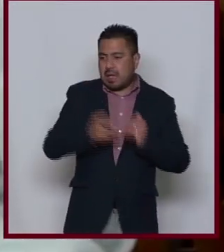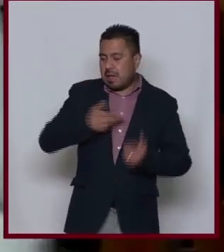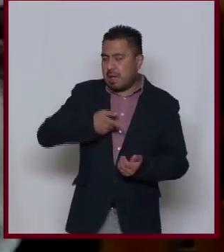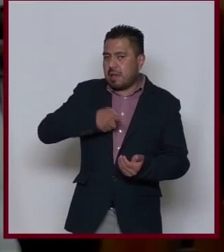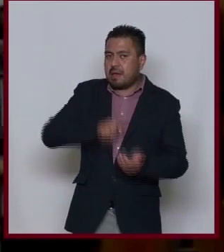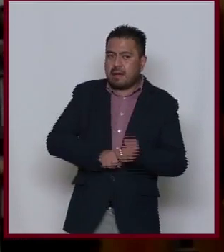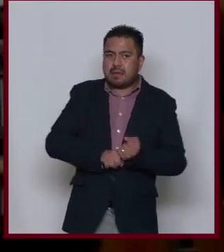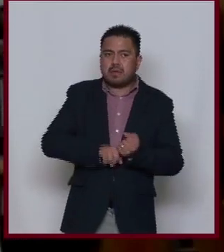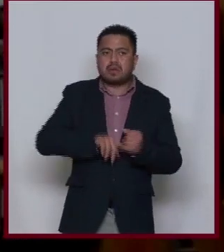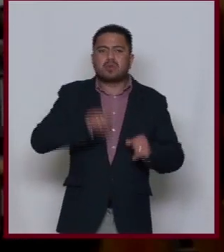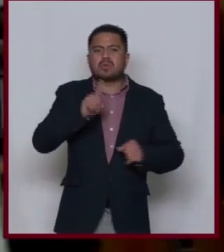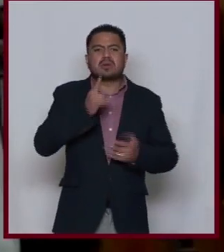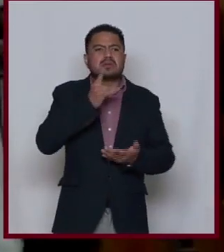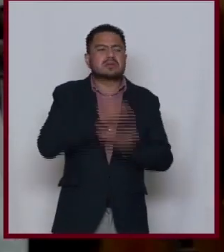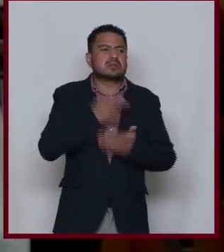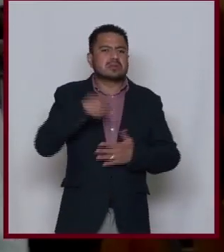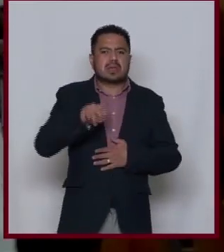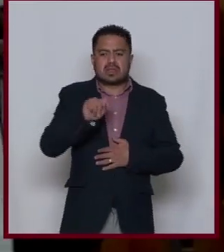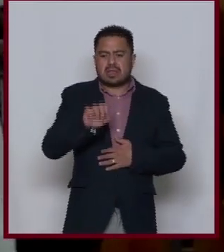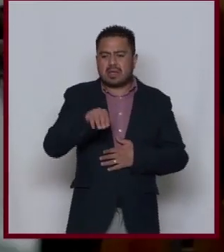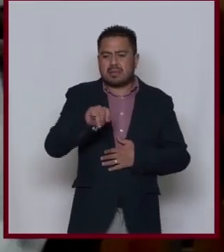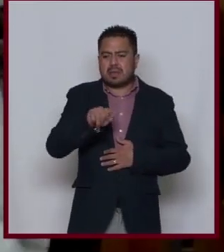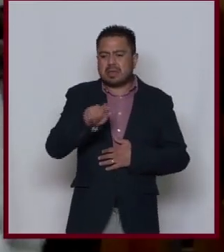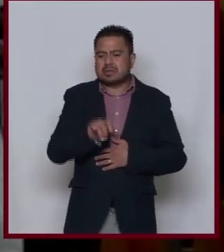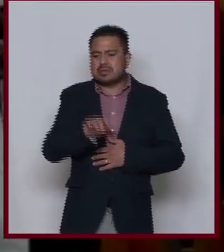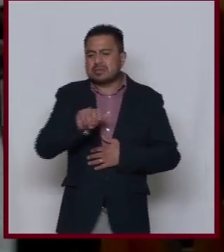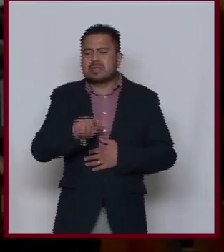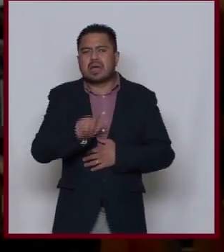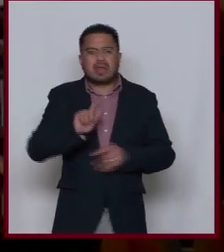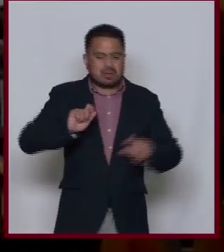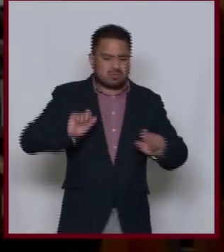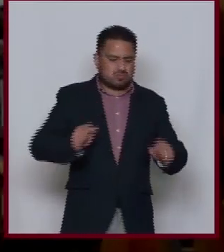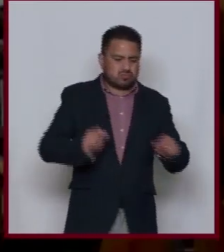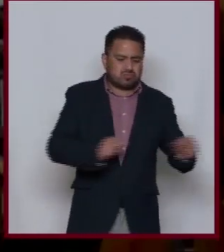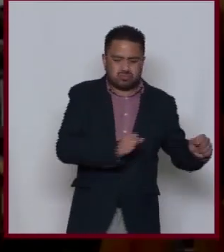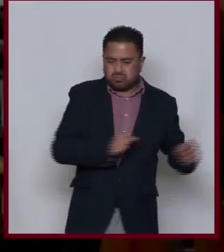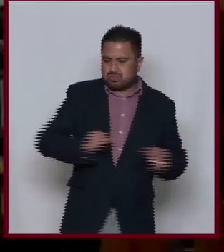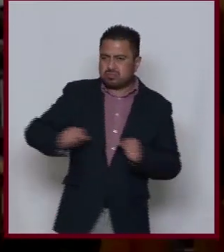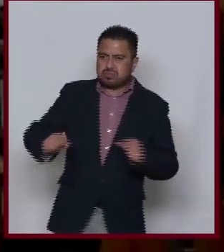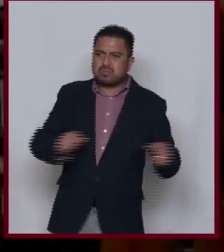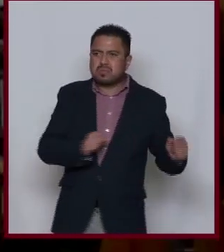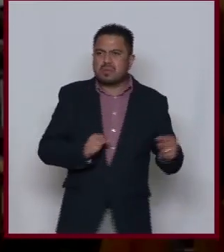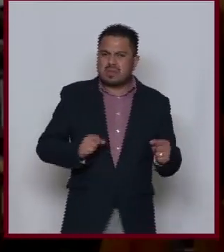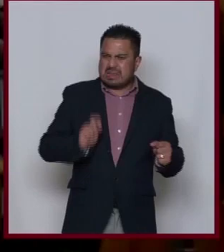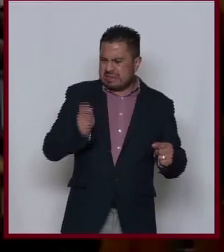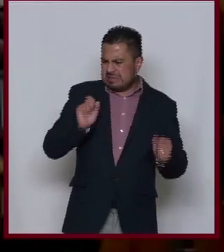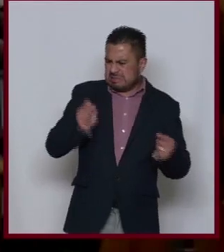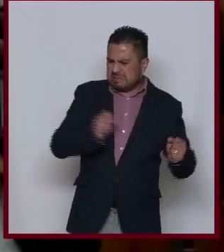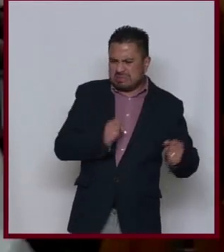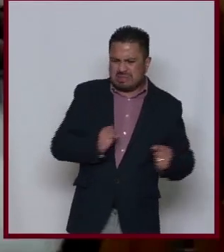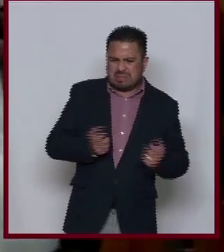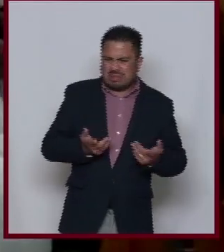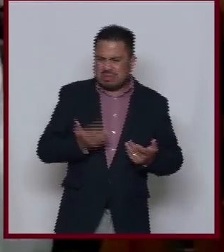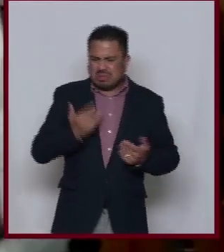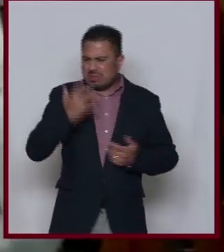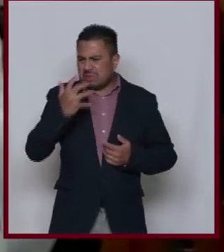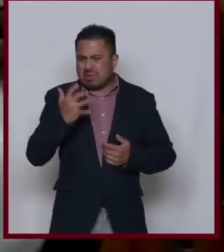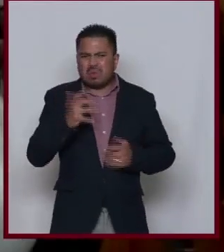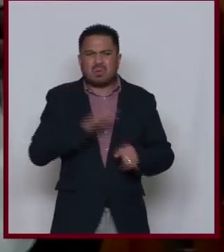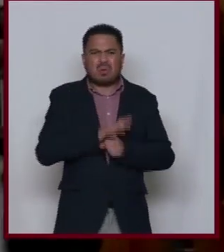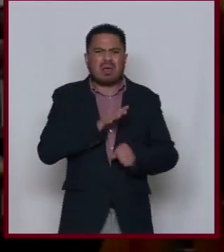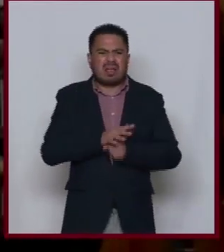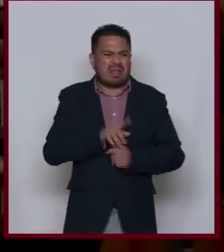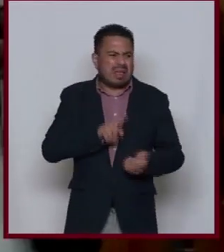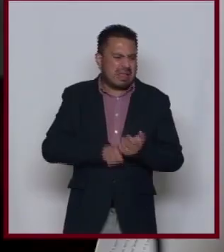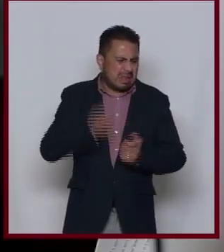una que se llama Temazcal, que es para cinta grabada y maracas. Y uno piensa, maracas, eso no es un instrumento serio, cualquiera hace chiqui